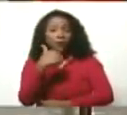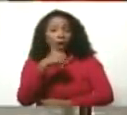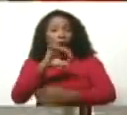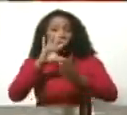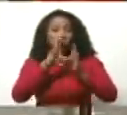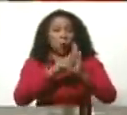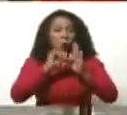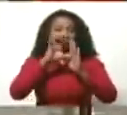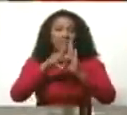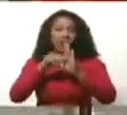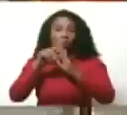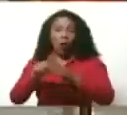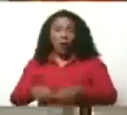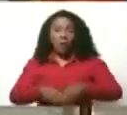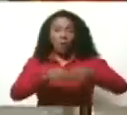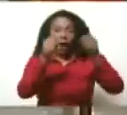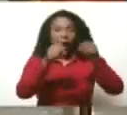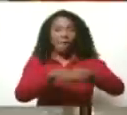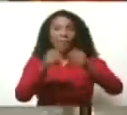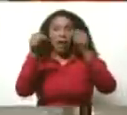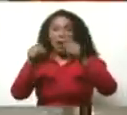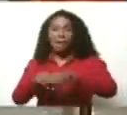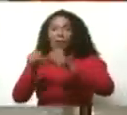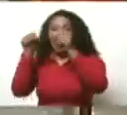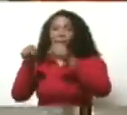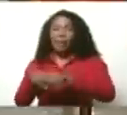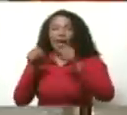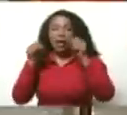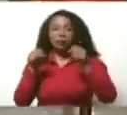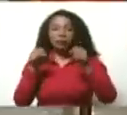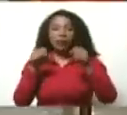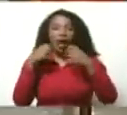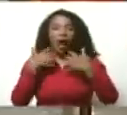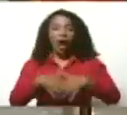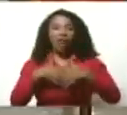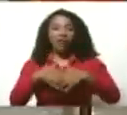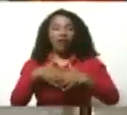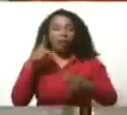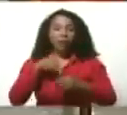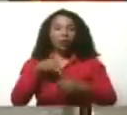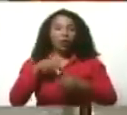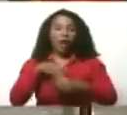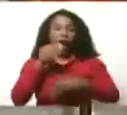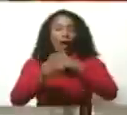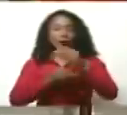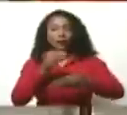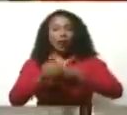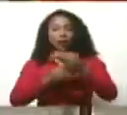desfalcado, destruido, implosionado a la industria petrolera y causándole